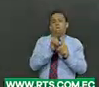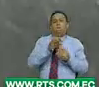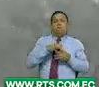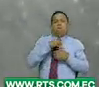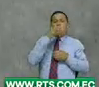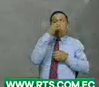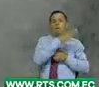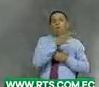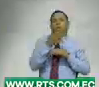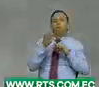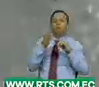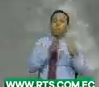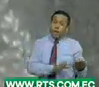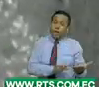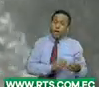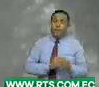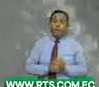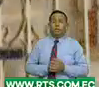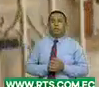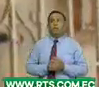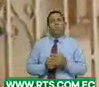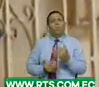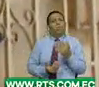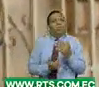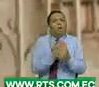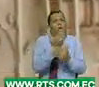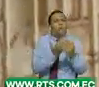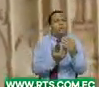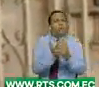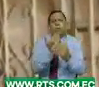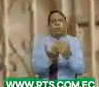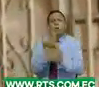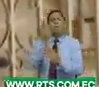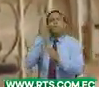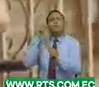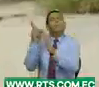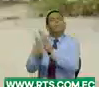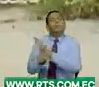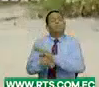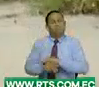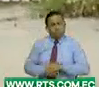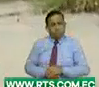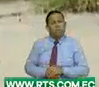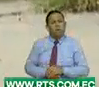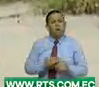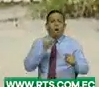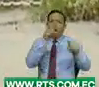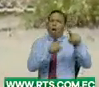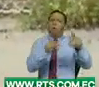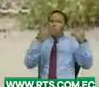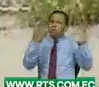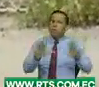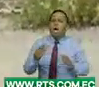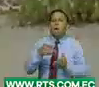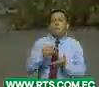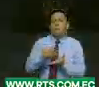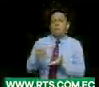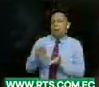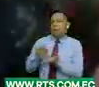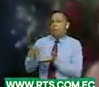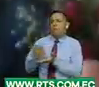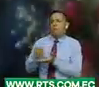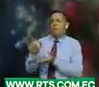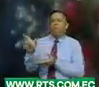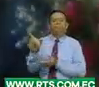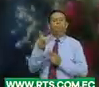tanto surge nuevamente denuncias de cantones en donde seguirían pagando por obtener el carnet de discapacidad sobre estos casos el